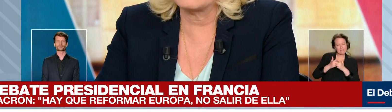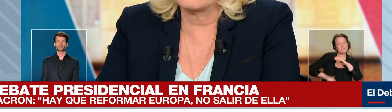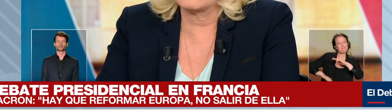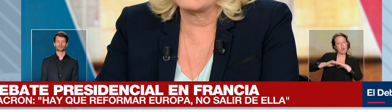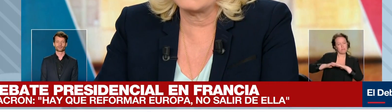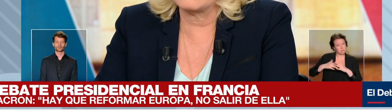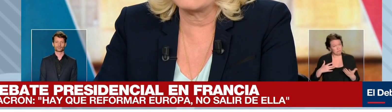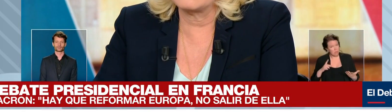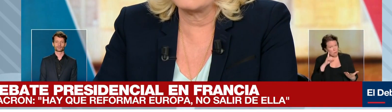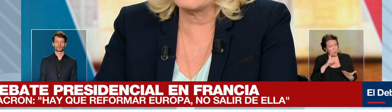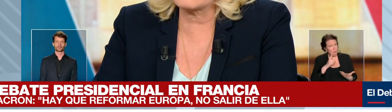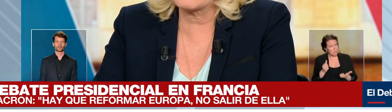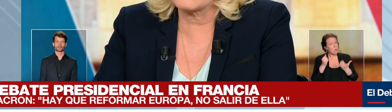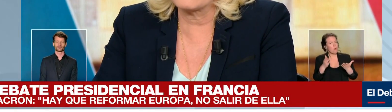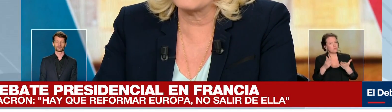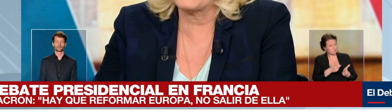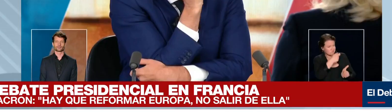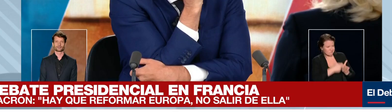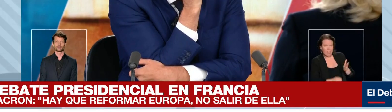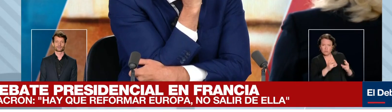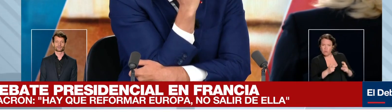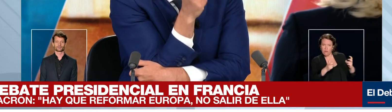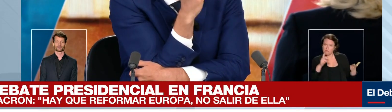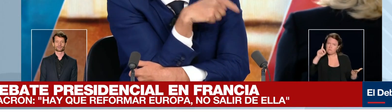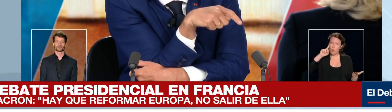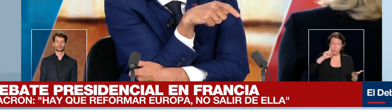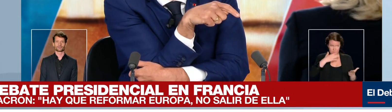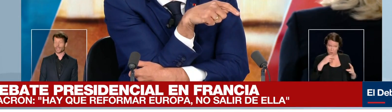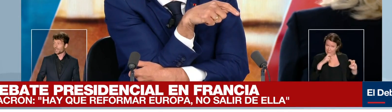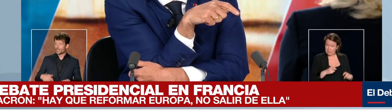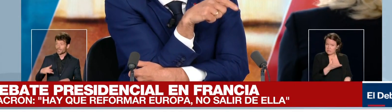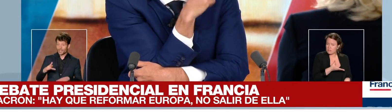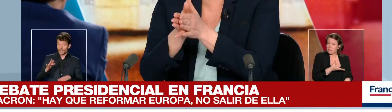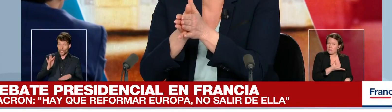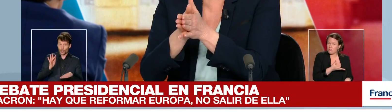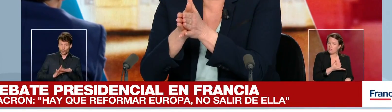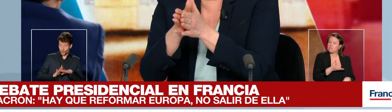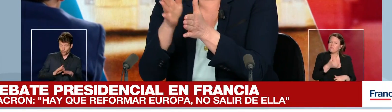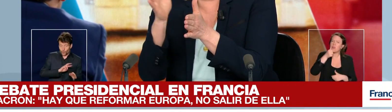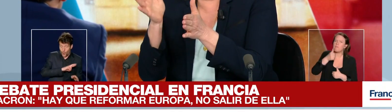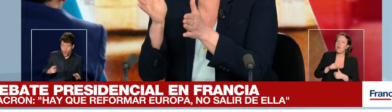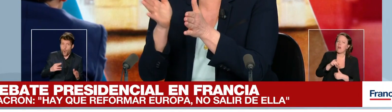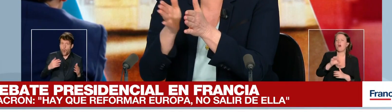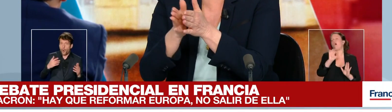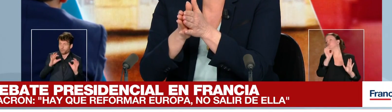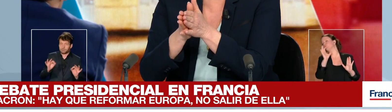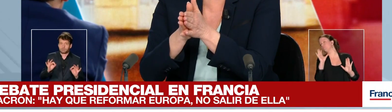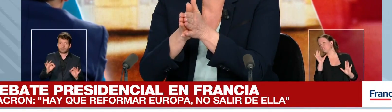los precios, pero también hubiera podido bajar los impuestos que usted mismo aumentó. No hicimos más que entregarlos.